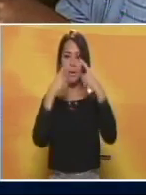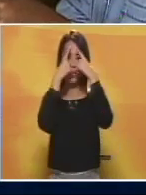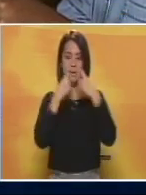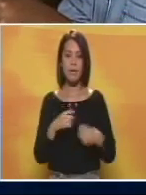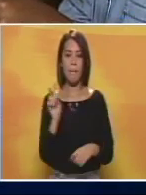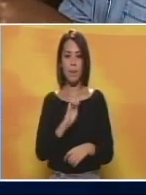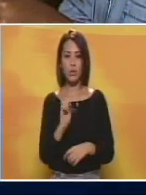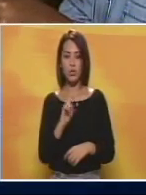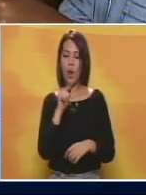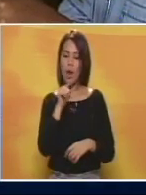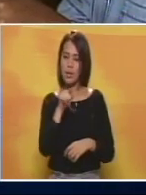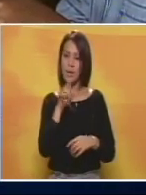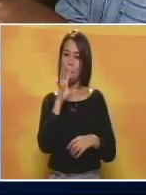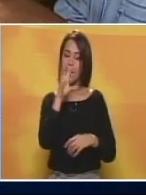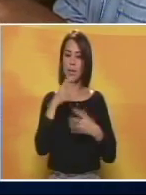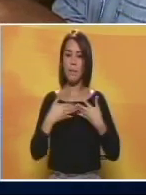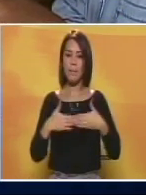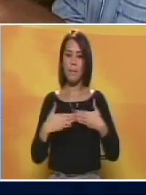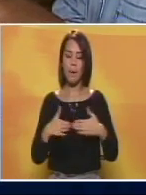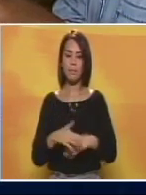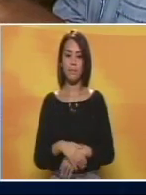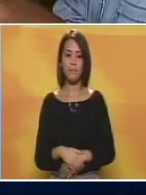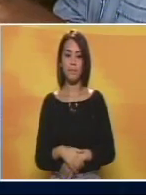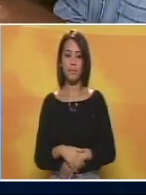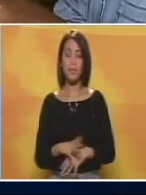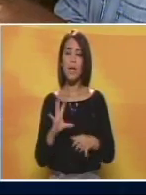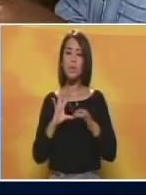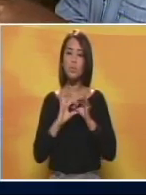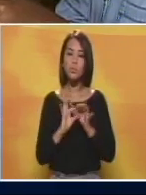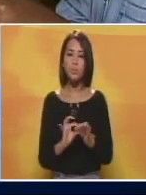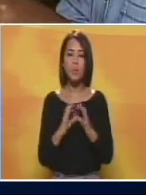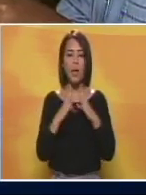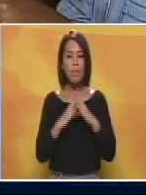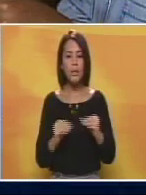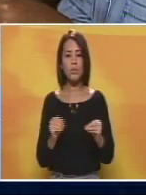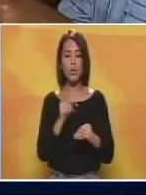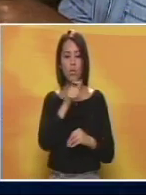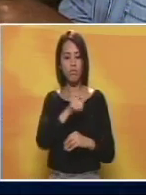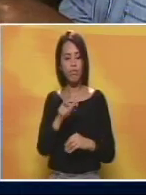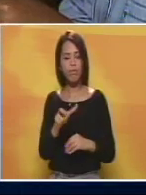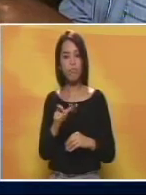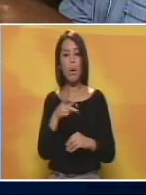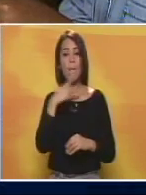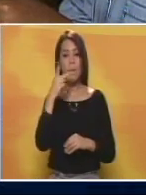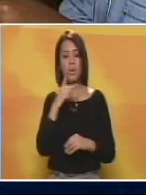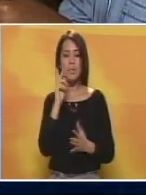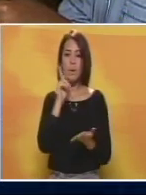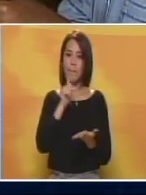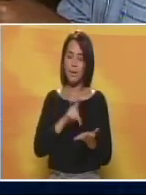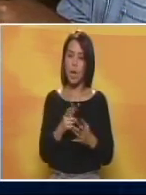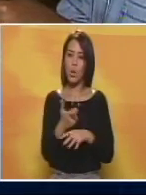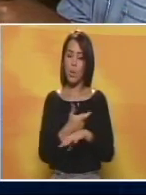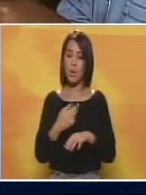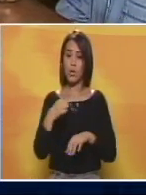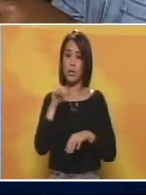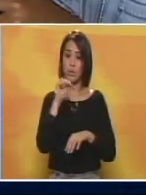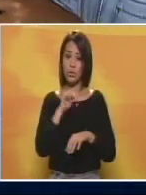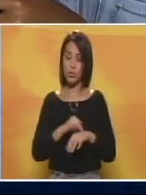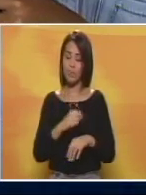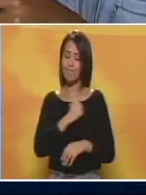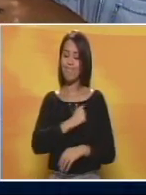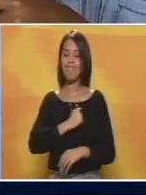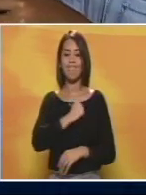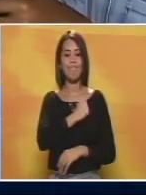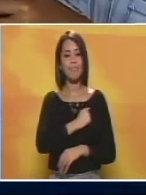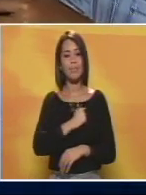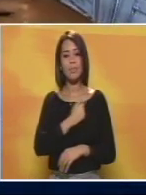en territorio panameño. El diputado llamó a la unión de todos los factores políticos que adversan al gobierno nacional y lamentó